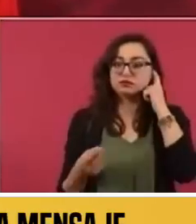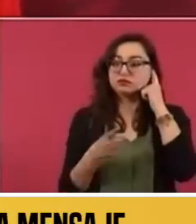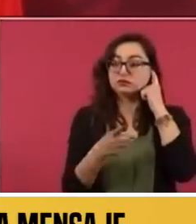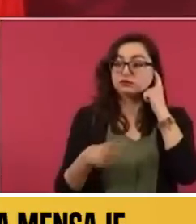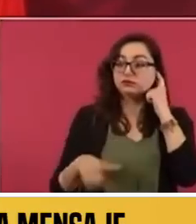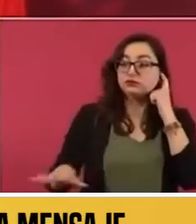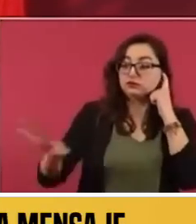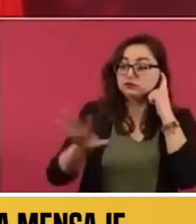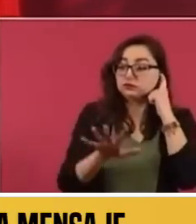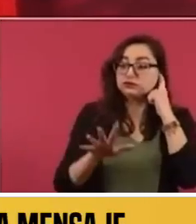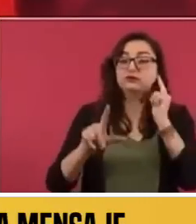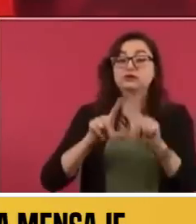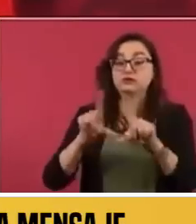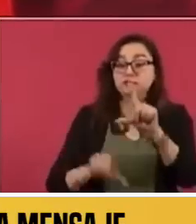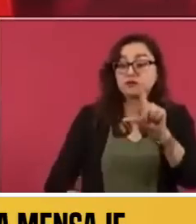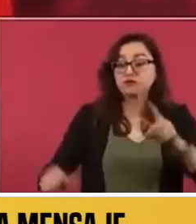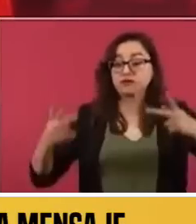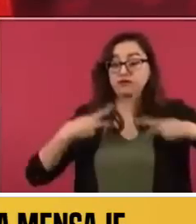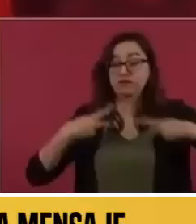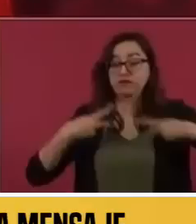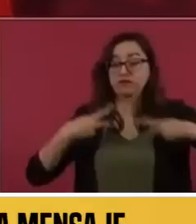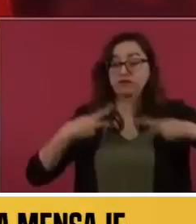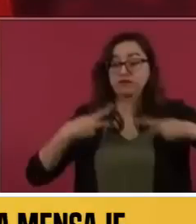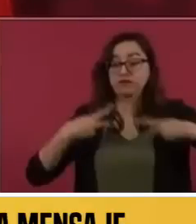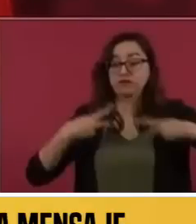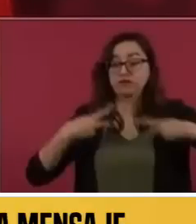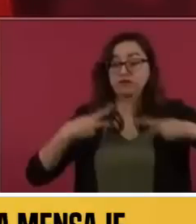resistir todas las calamidades.